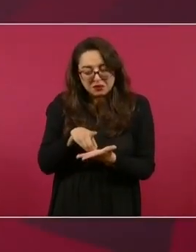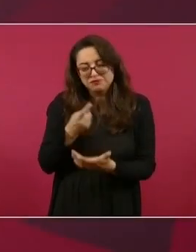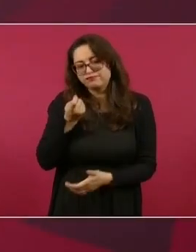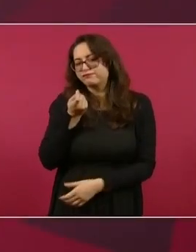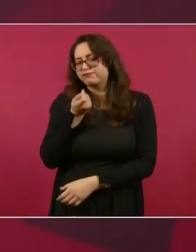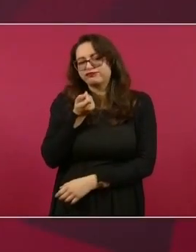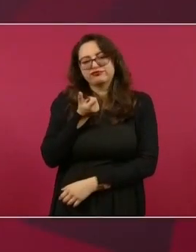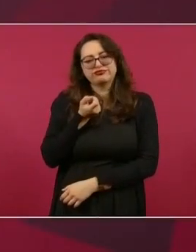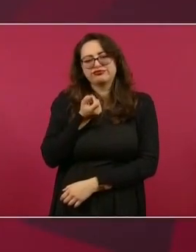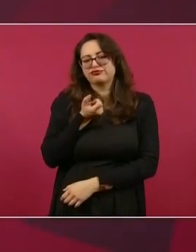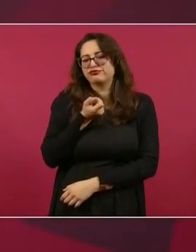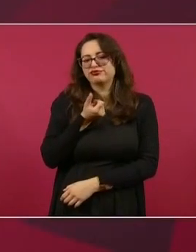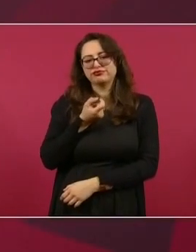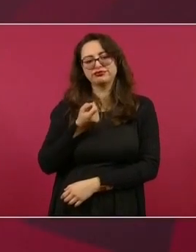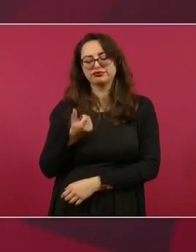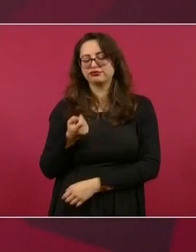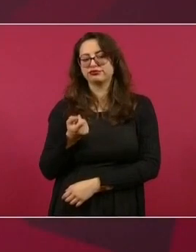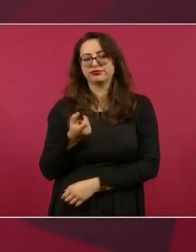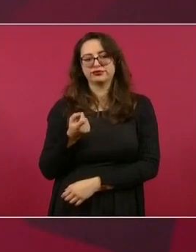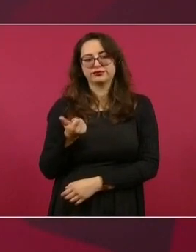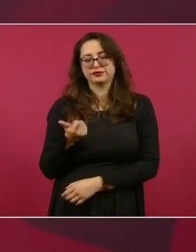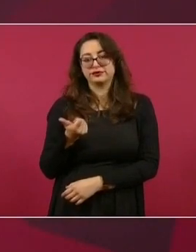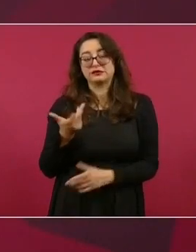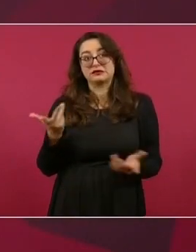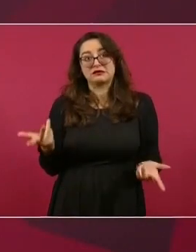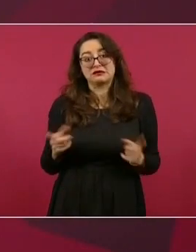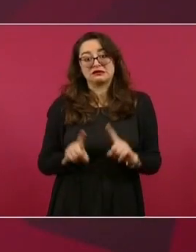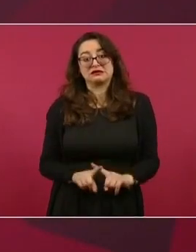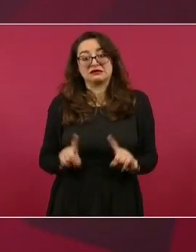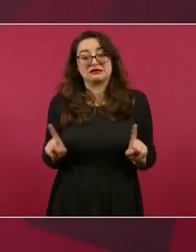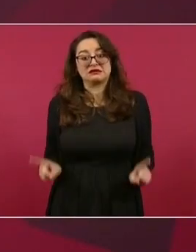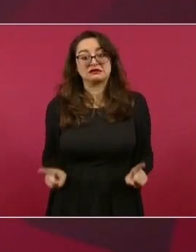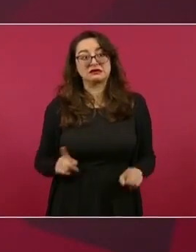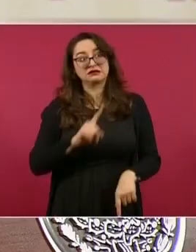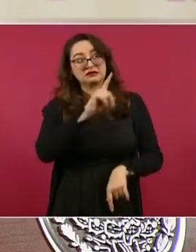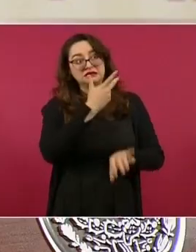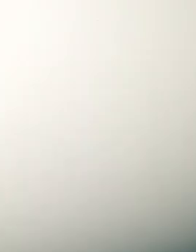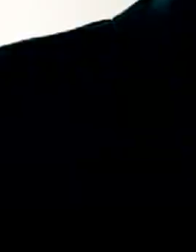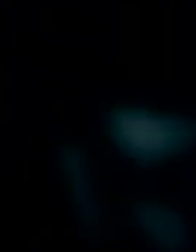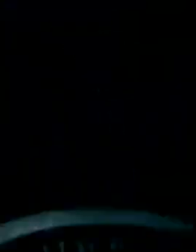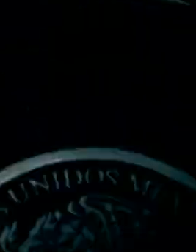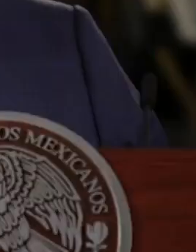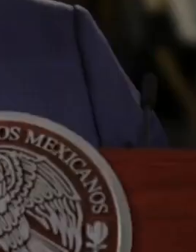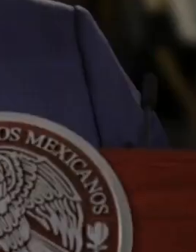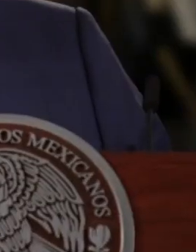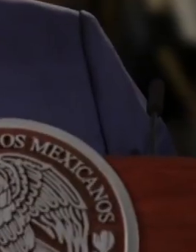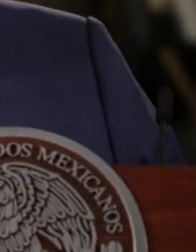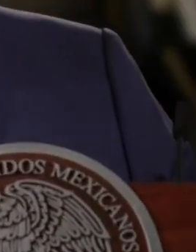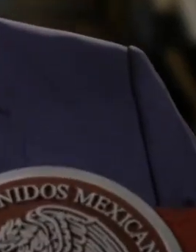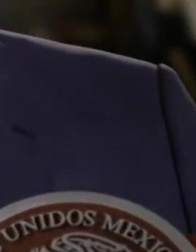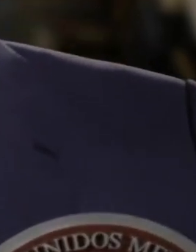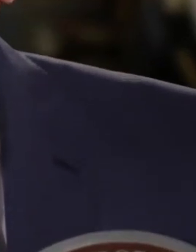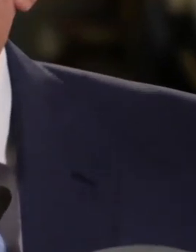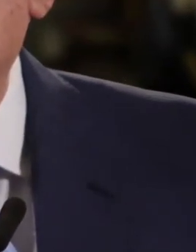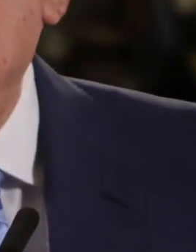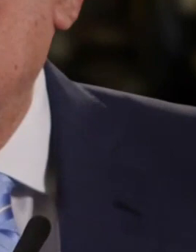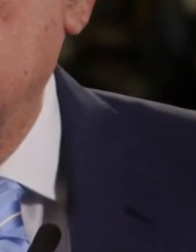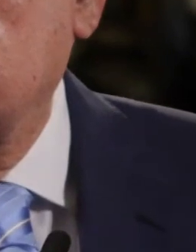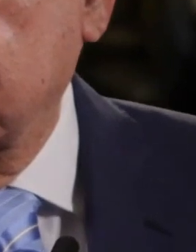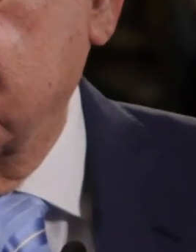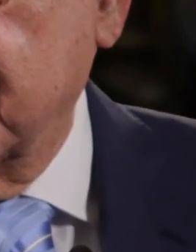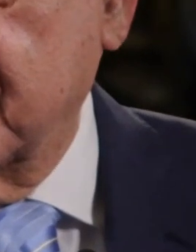consumo la diferencia de lo que sucede en Estados Unidos no es que el presidente